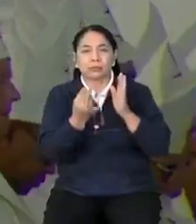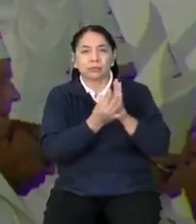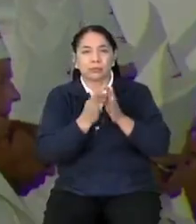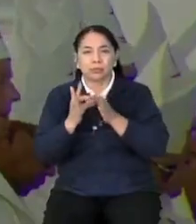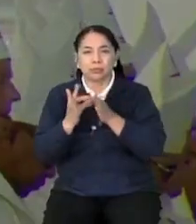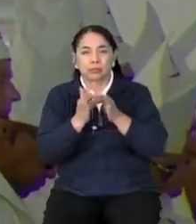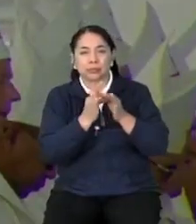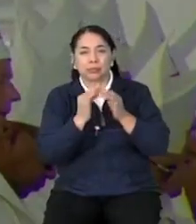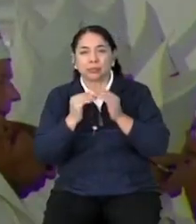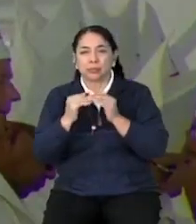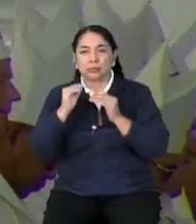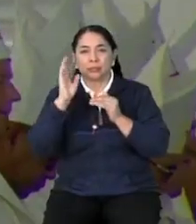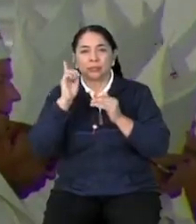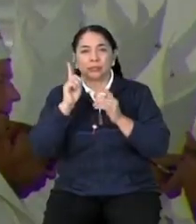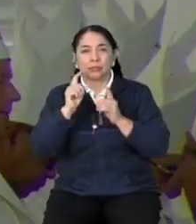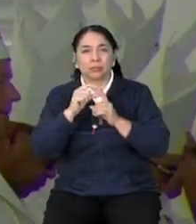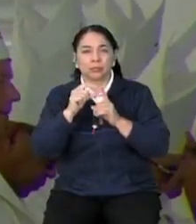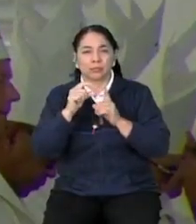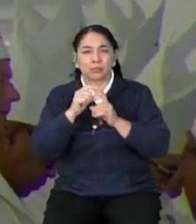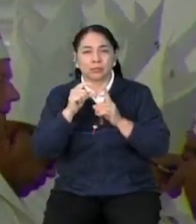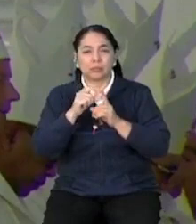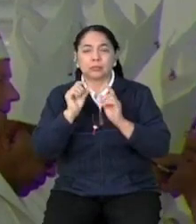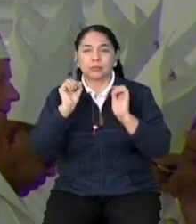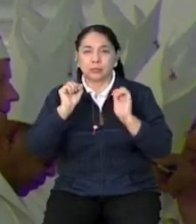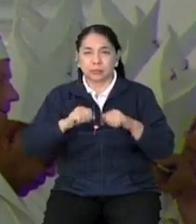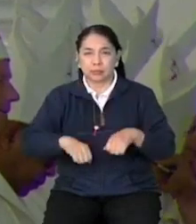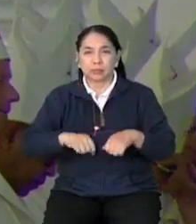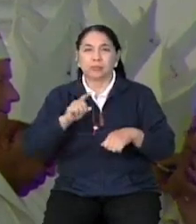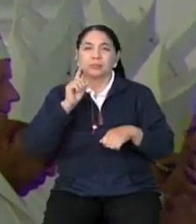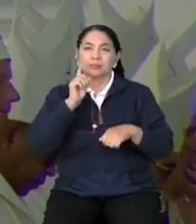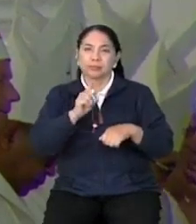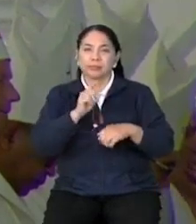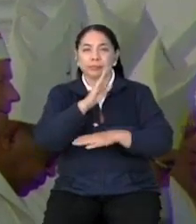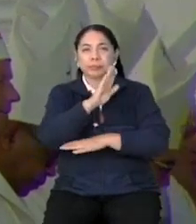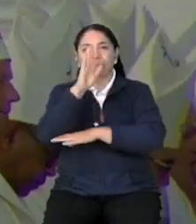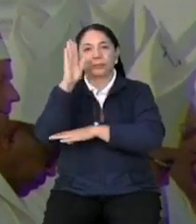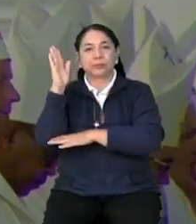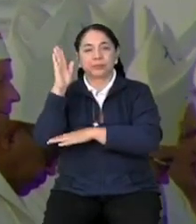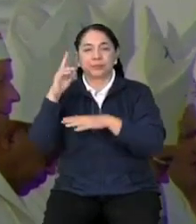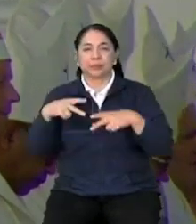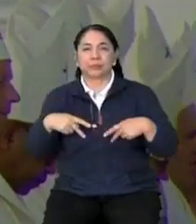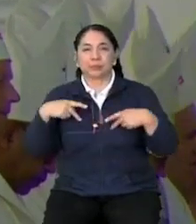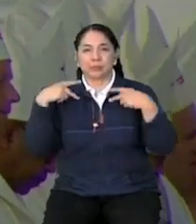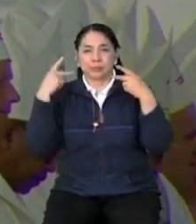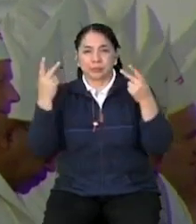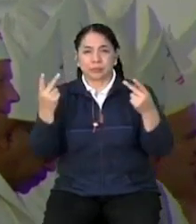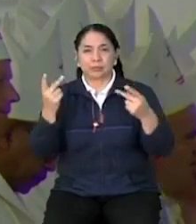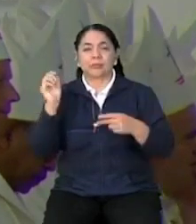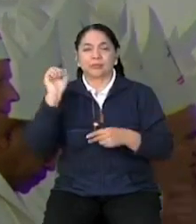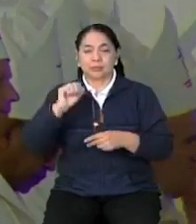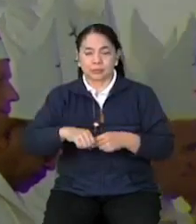sea más que una palabra sea un compromiso de vida así sea